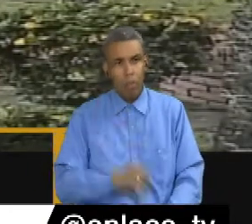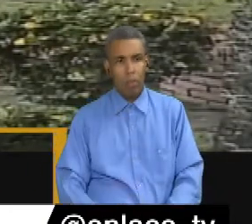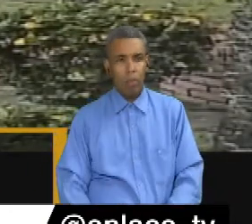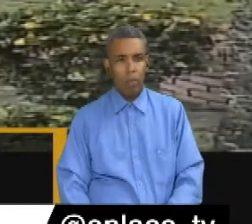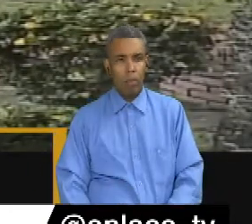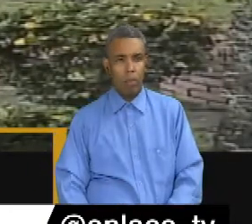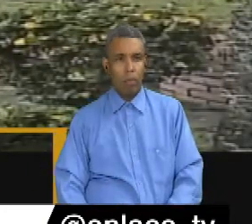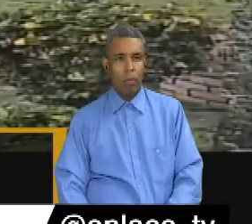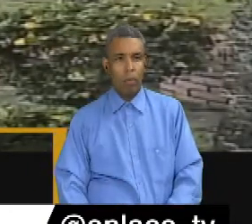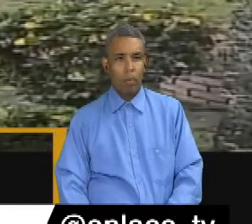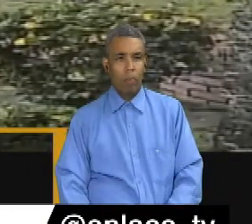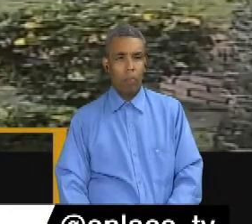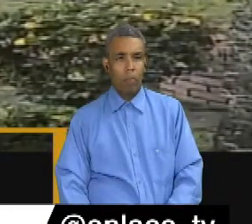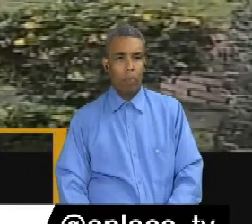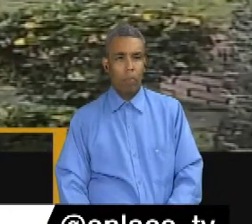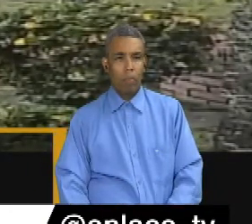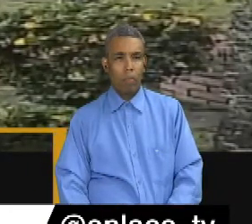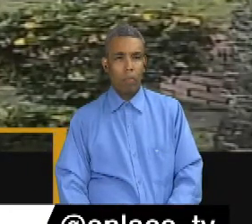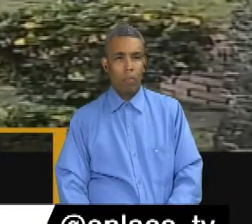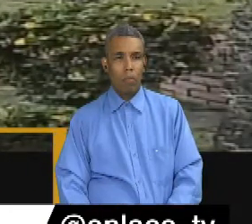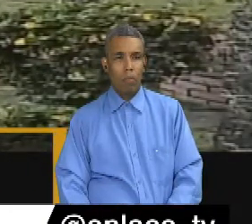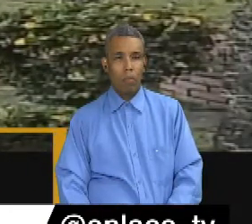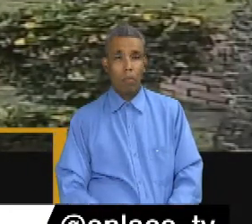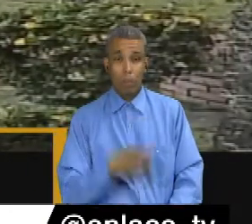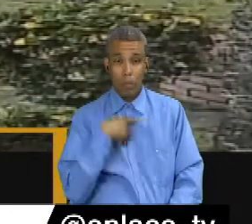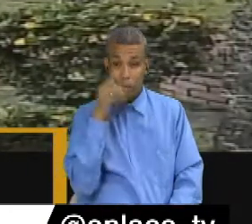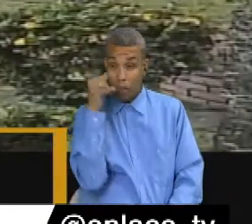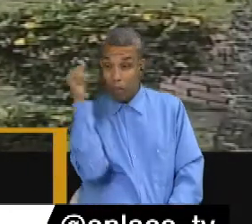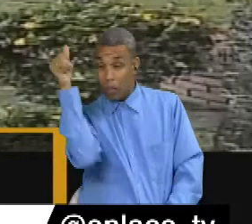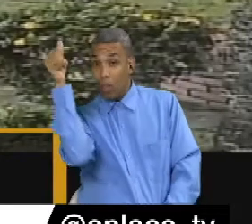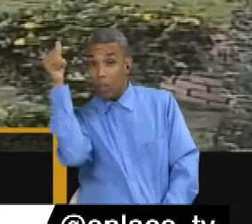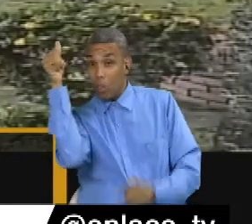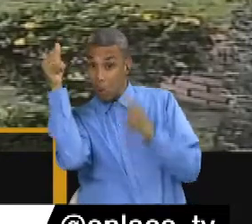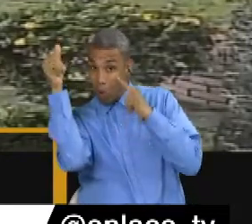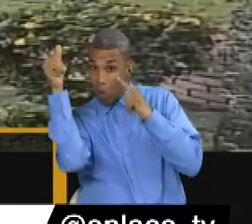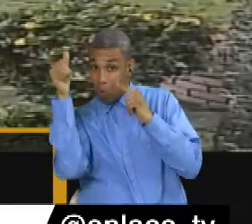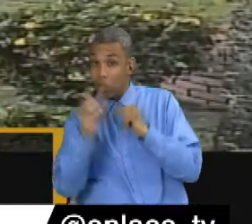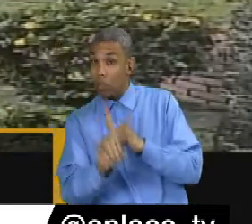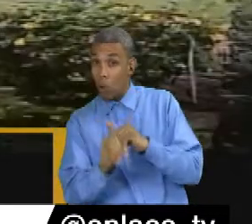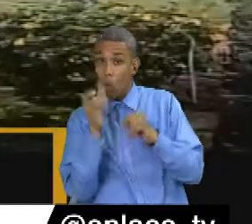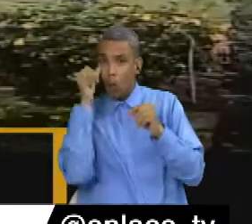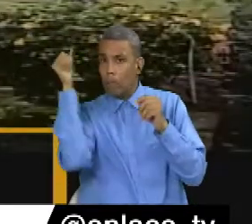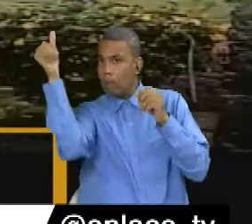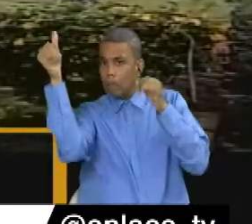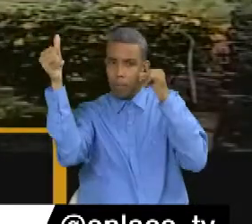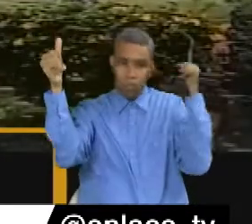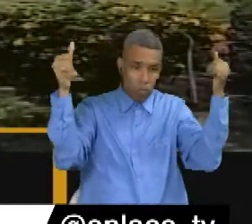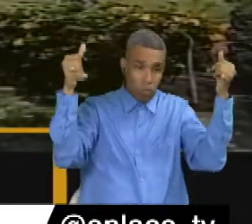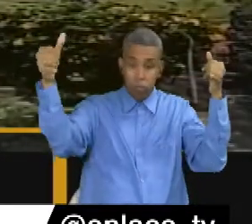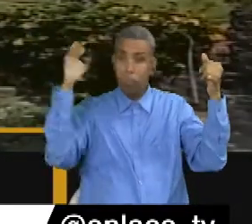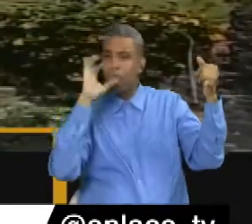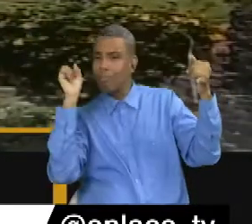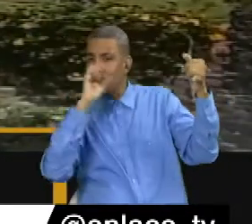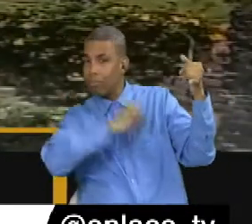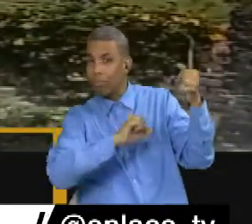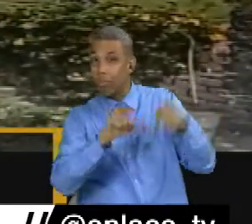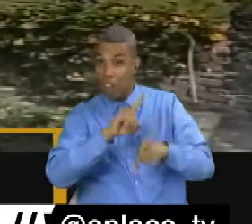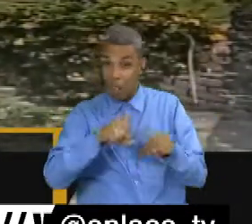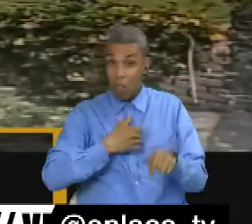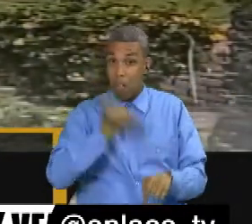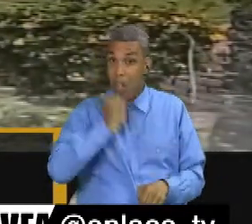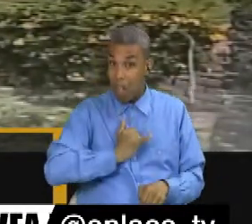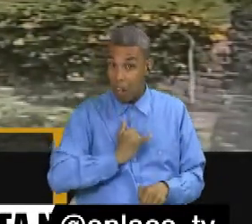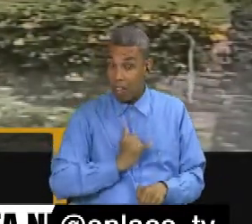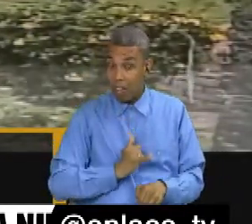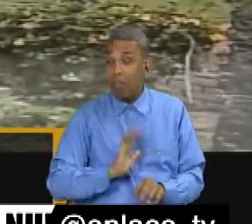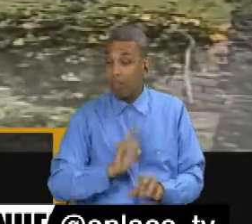apropiado, y tengan cuidado, porque no solo estas cámaras, sino las ubicadas en diferentes puntos de la ciudad, estarán atentas a captar a los rufinos maleducados que dejan sus